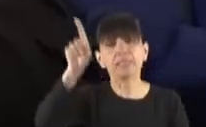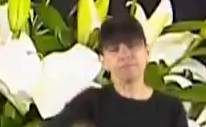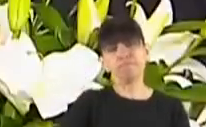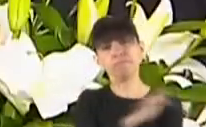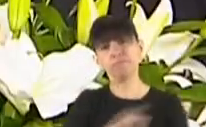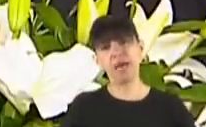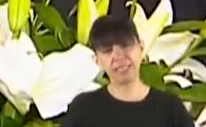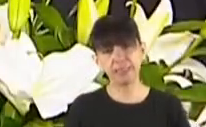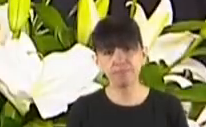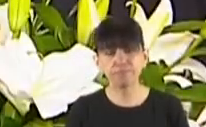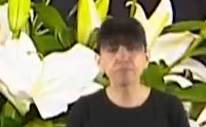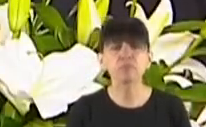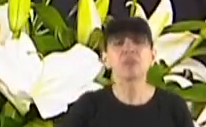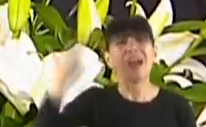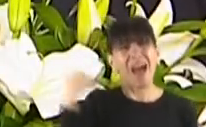Vengo de la India,